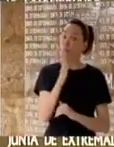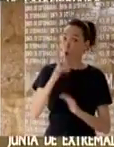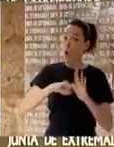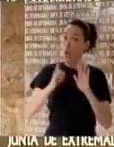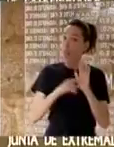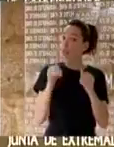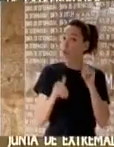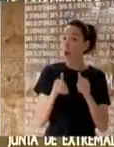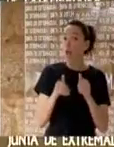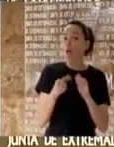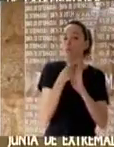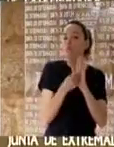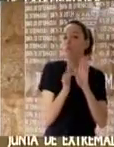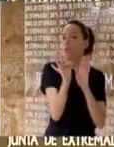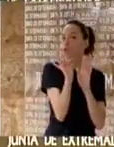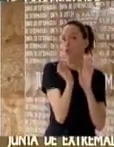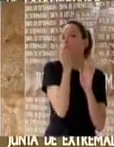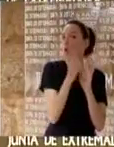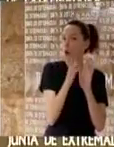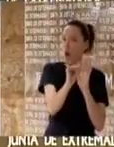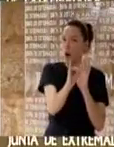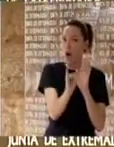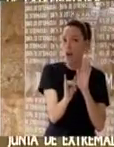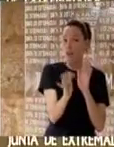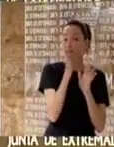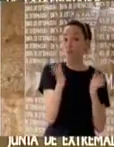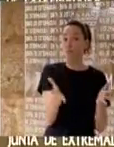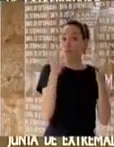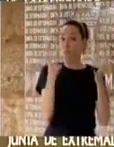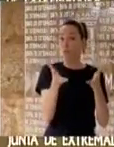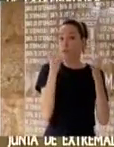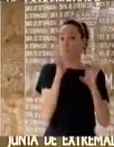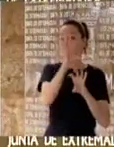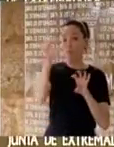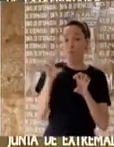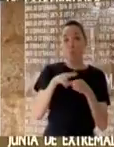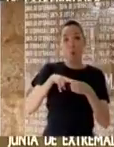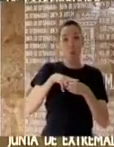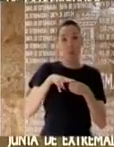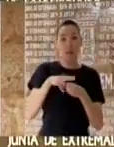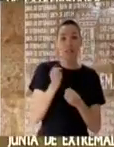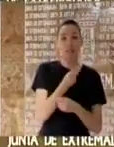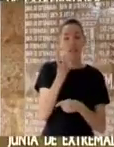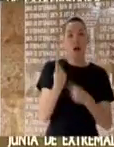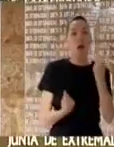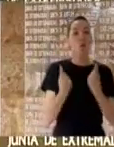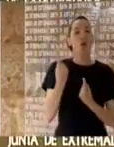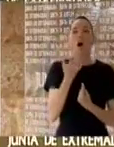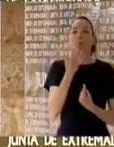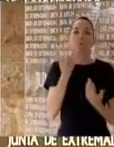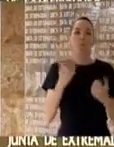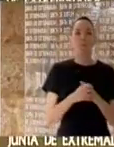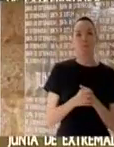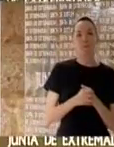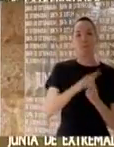cosas muy buenas, precisamente para aquellas provincias que, como consecuencia de, digamos, la